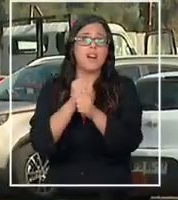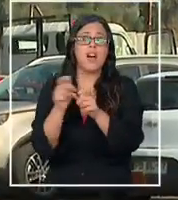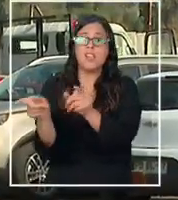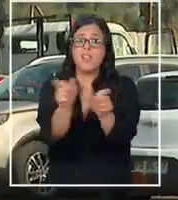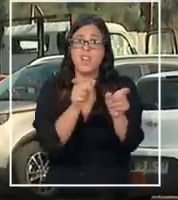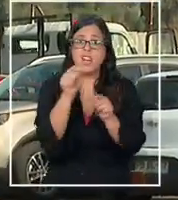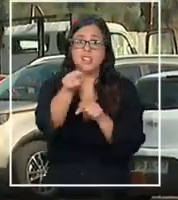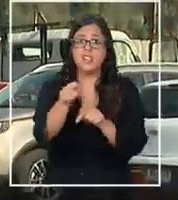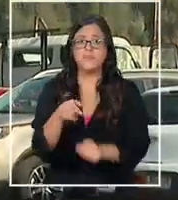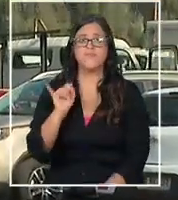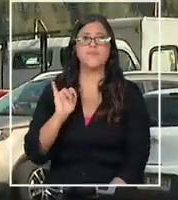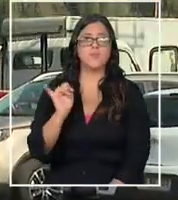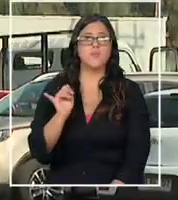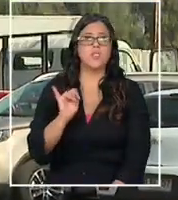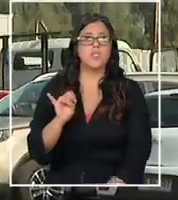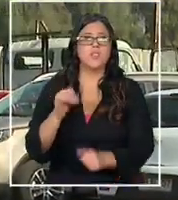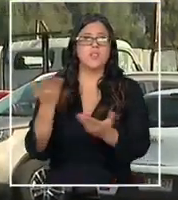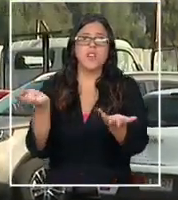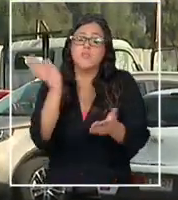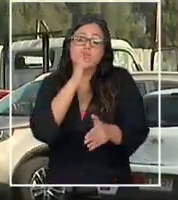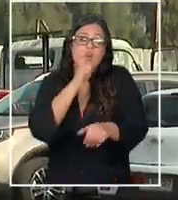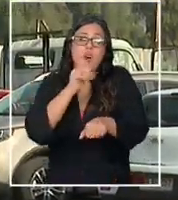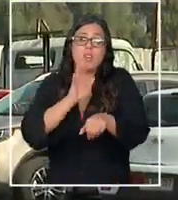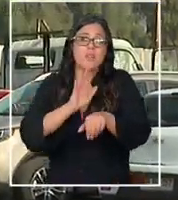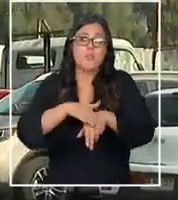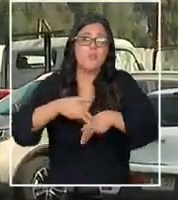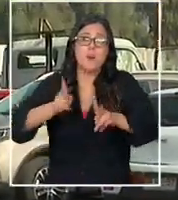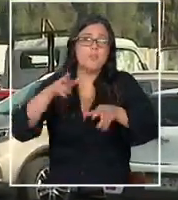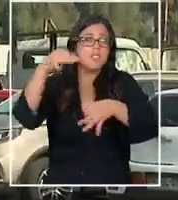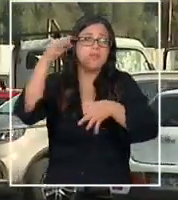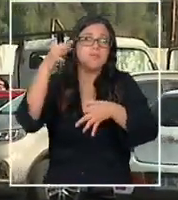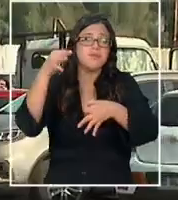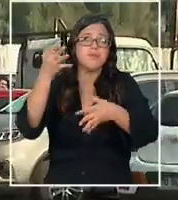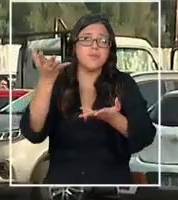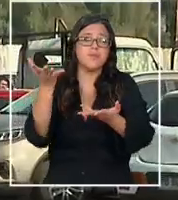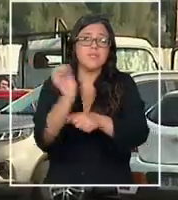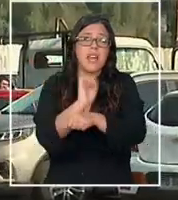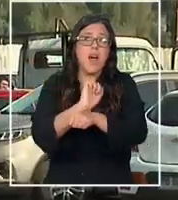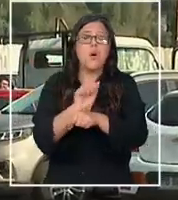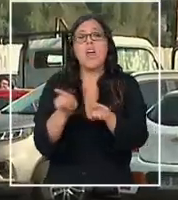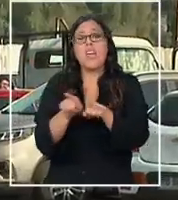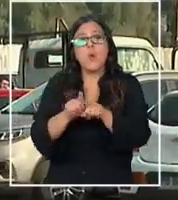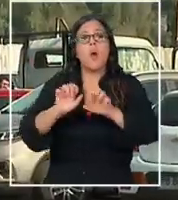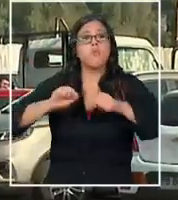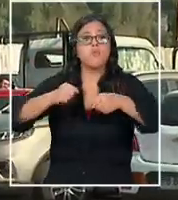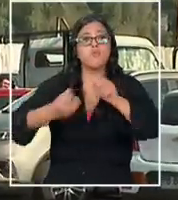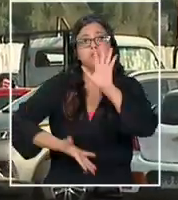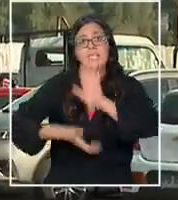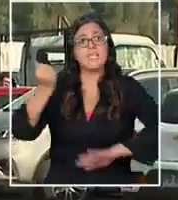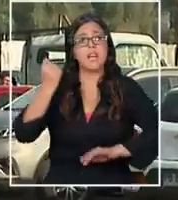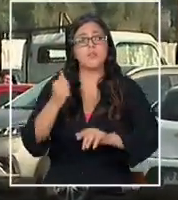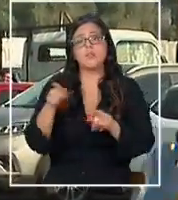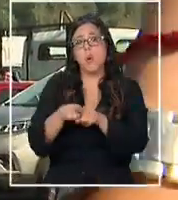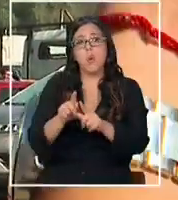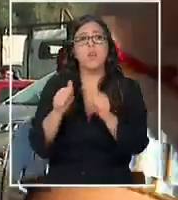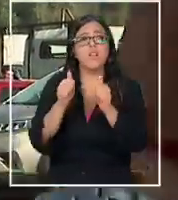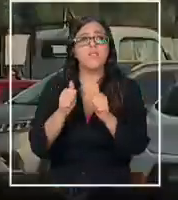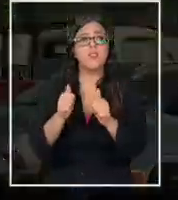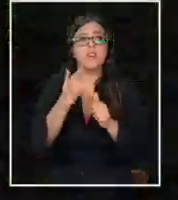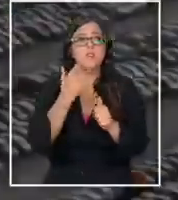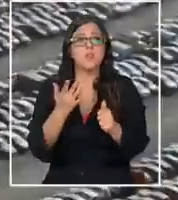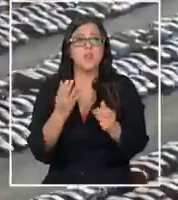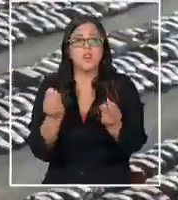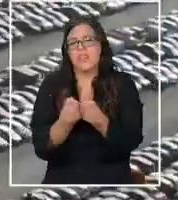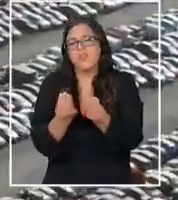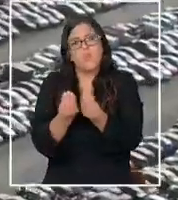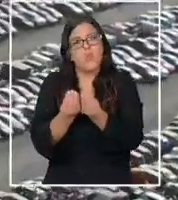fiscalizaron? Exacto. Ahí estaba sin los permisos de circulación, me quitaron la moto. ¿Ya? Igual está bien, pues, si había mucha alta